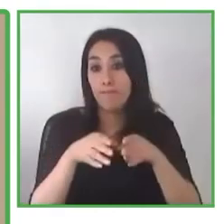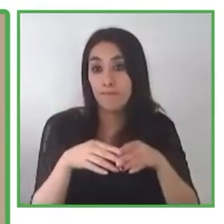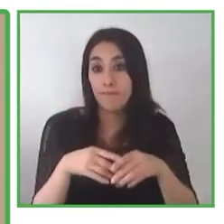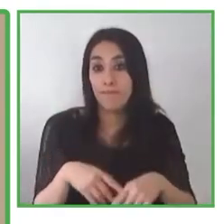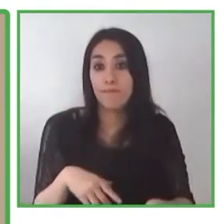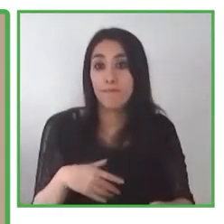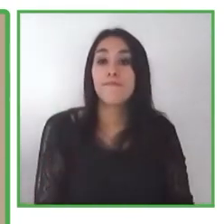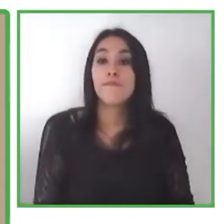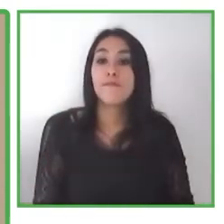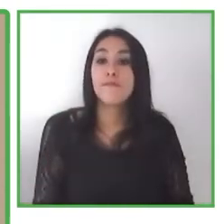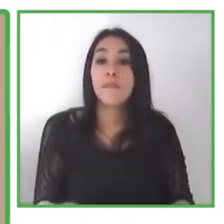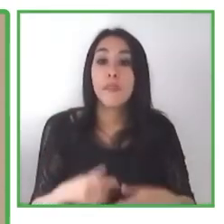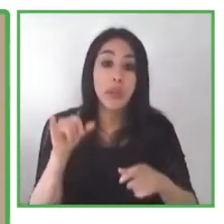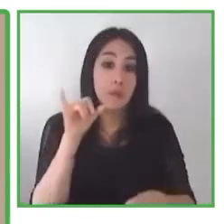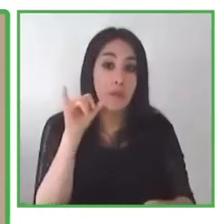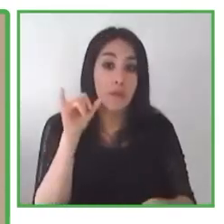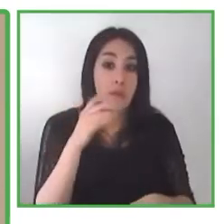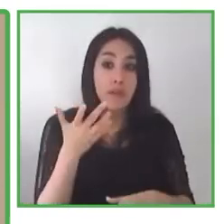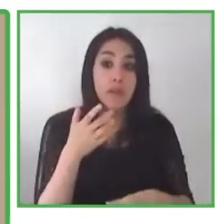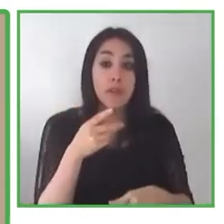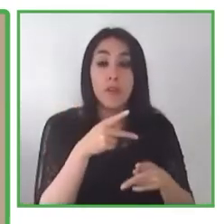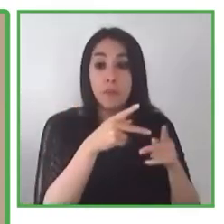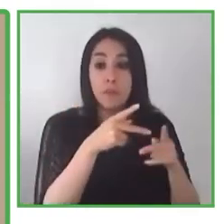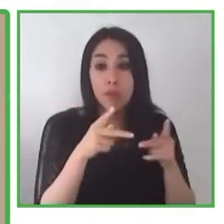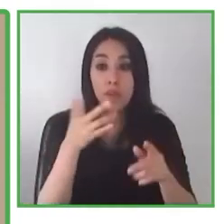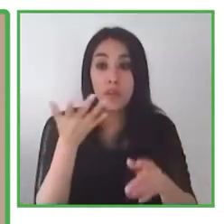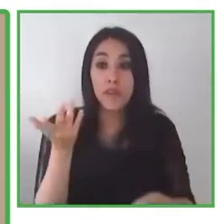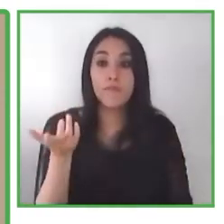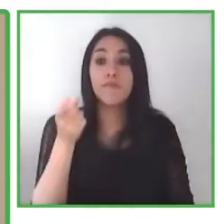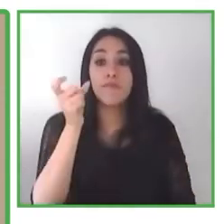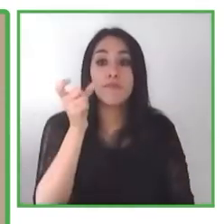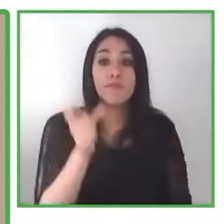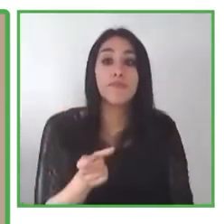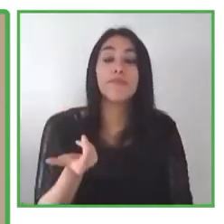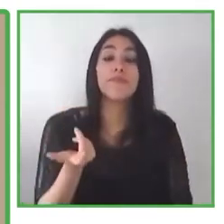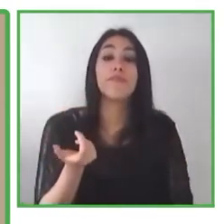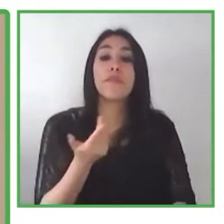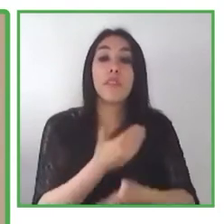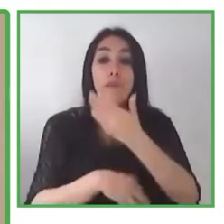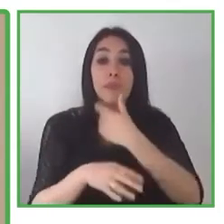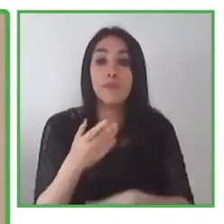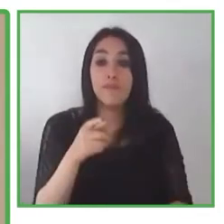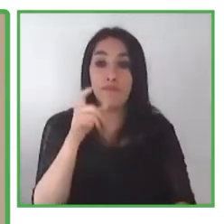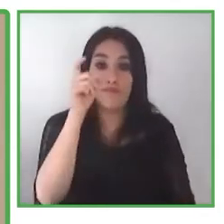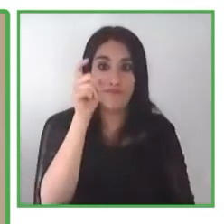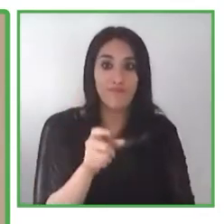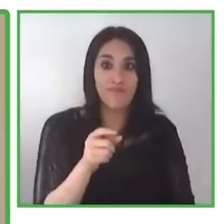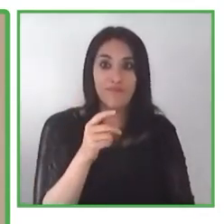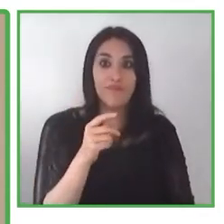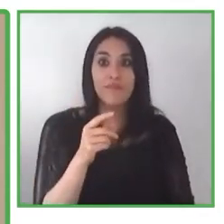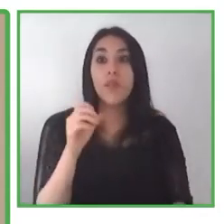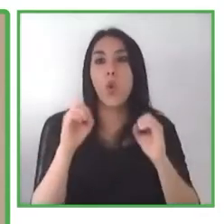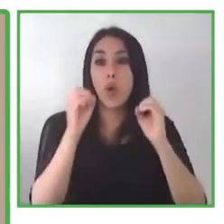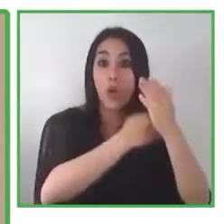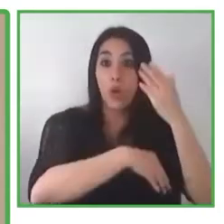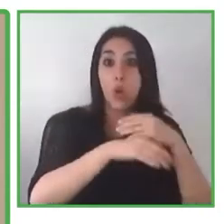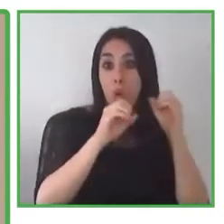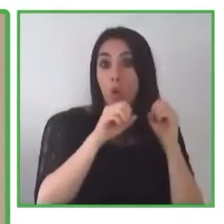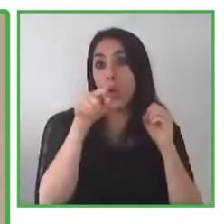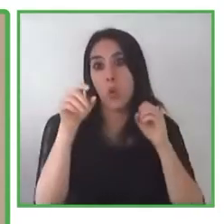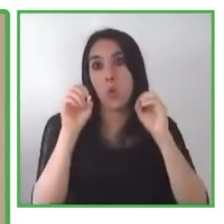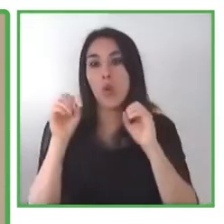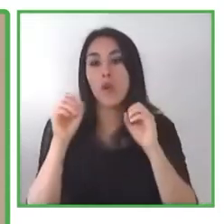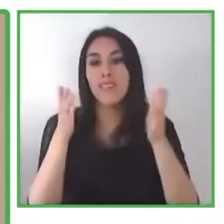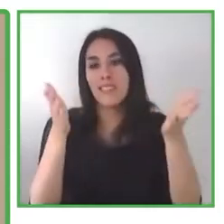garantizar una igual paga para una persona con discapacidad y aún más que eso. Algunos programas nacionales